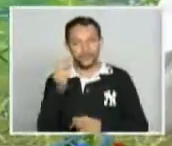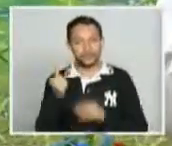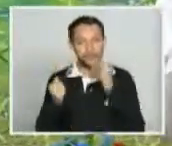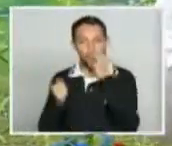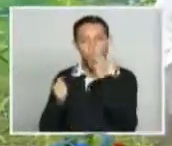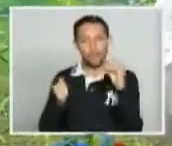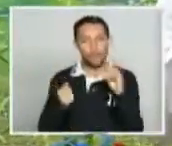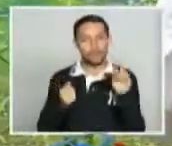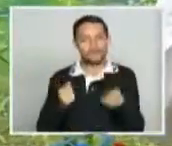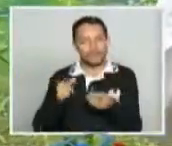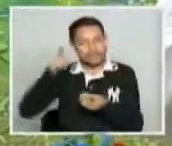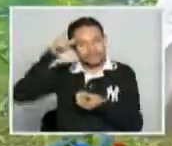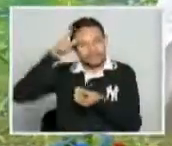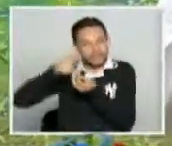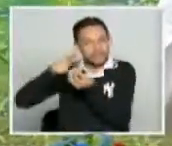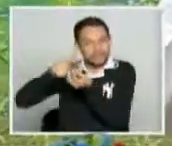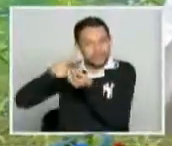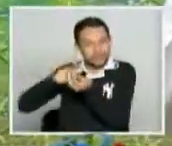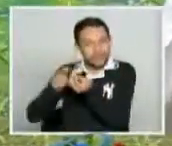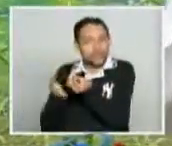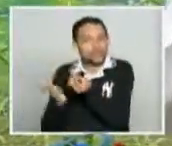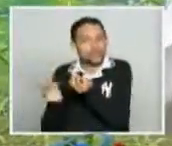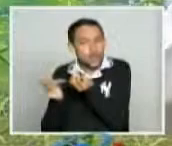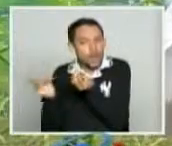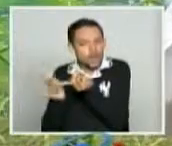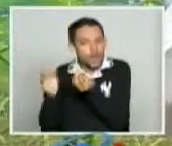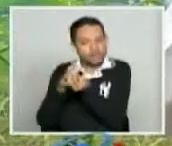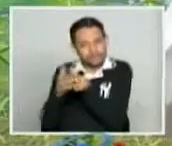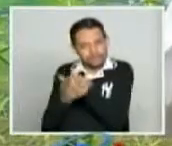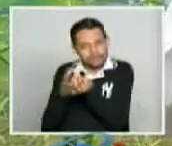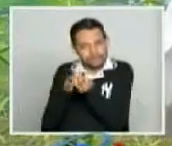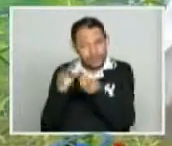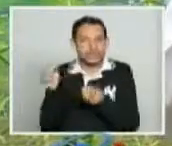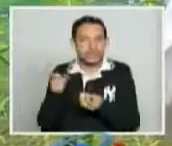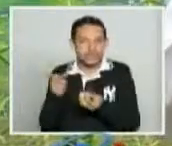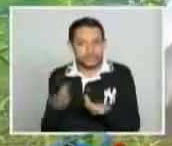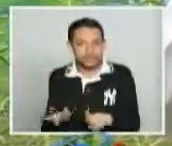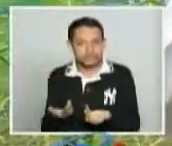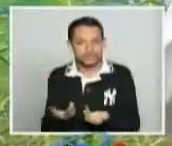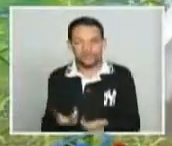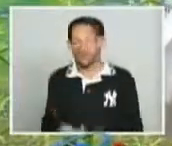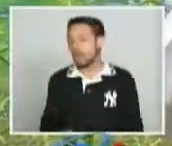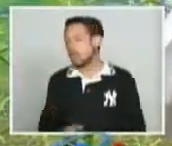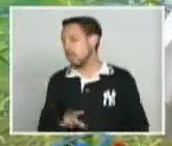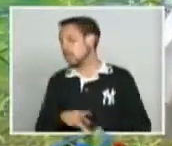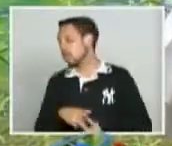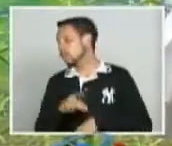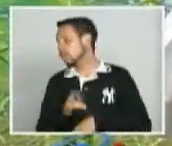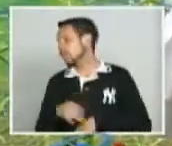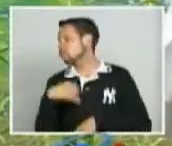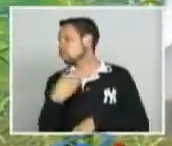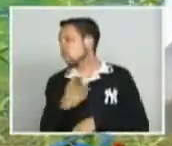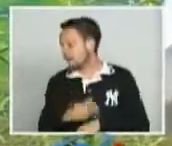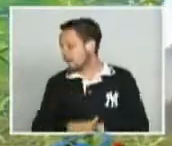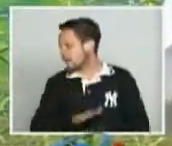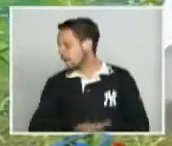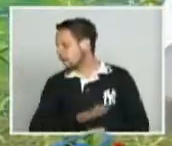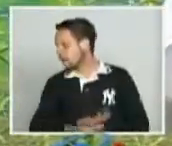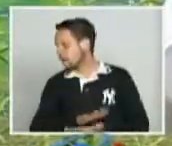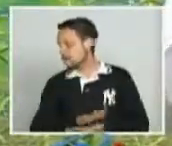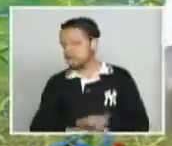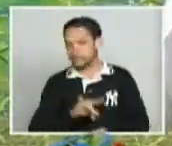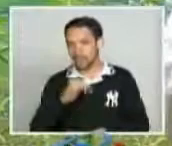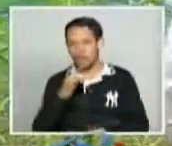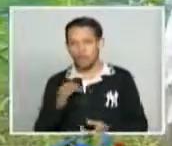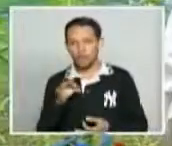el cuello, sintió una masa. No se queden esperando el milagrito. Una bola, una